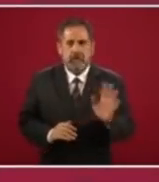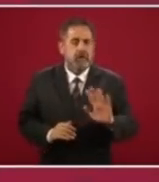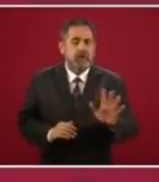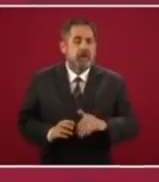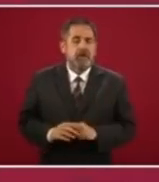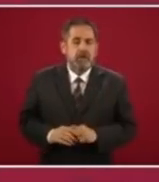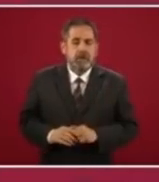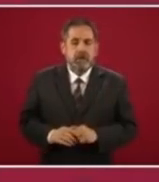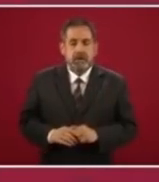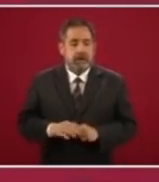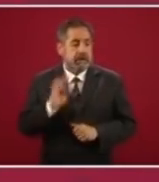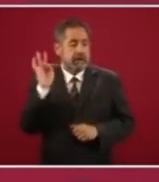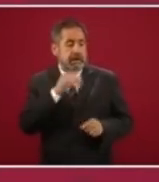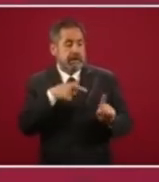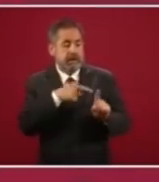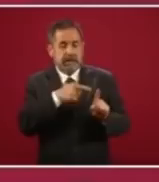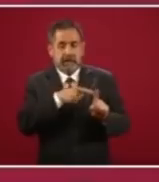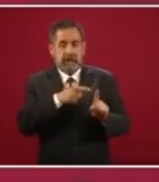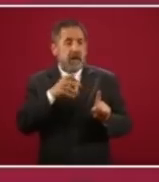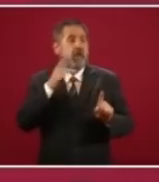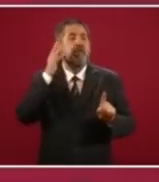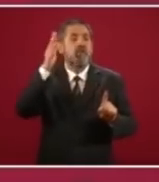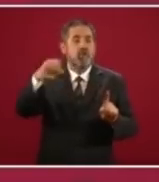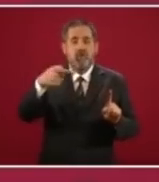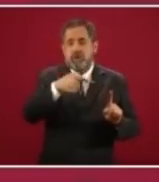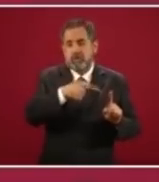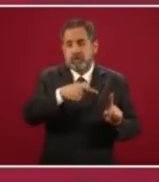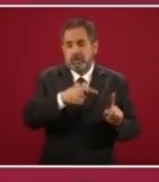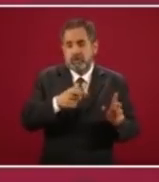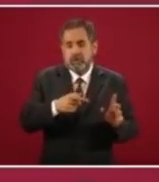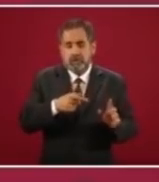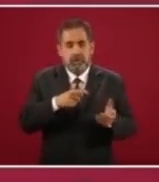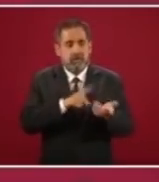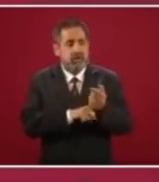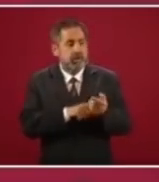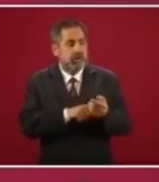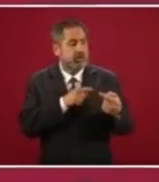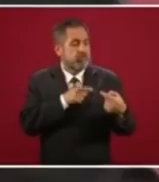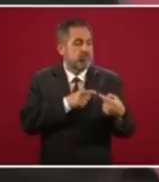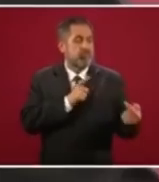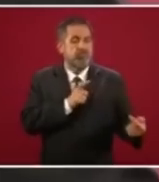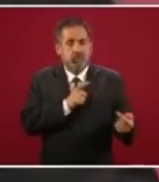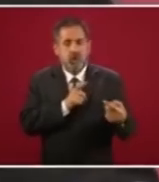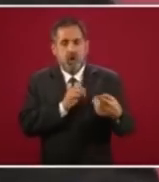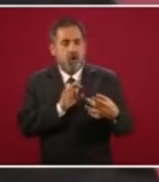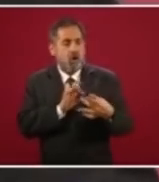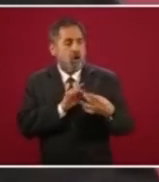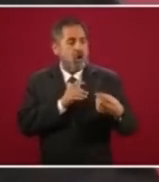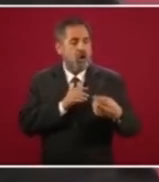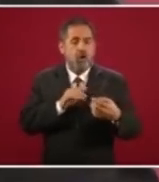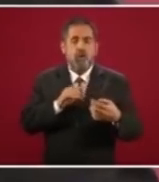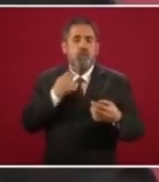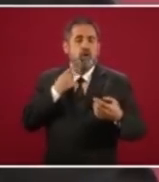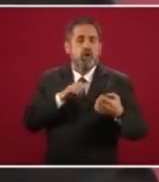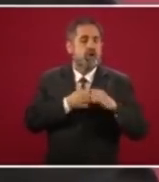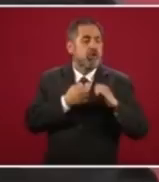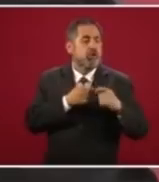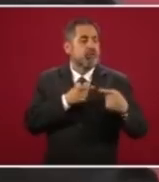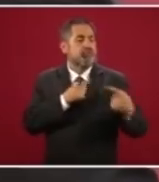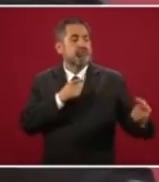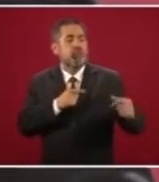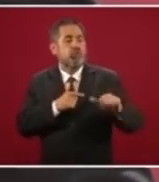pueda ser en el futuro un rival o un adversario de